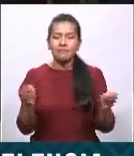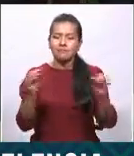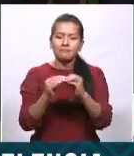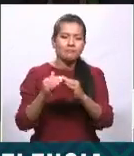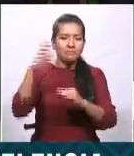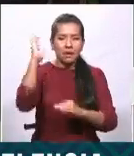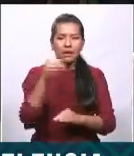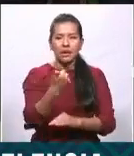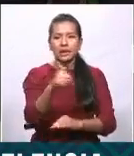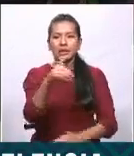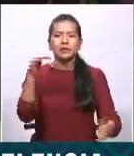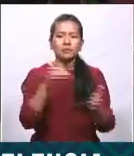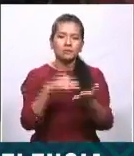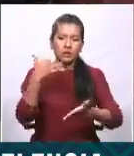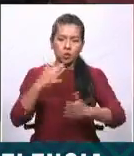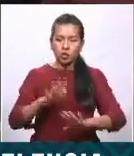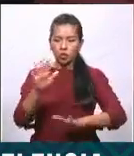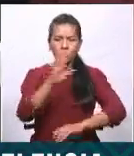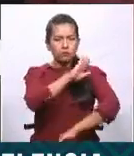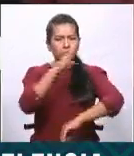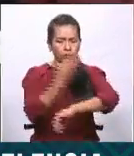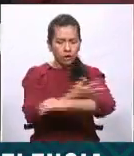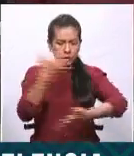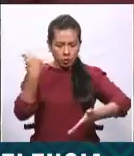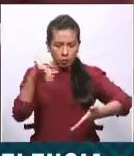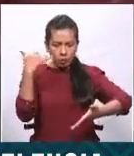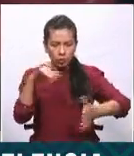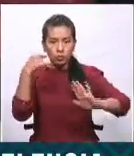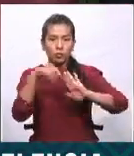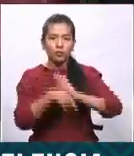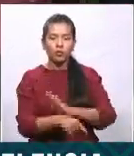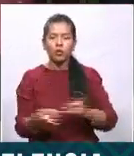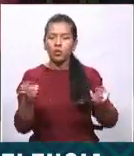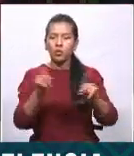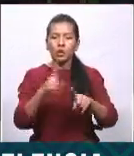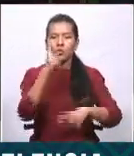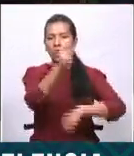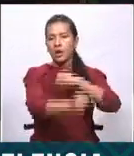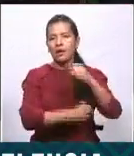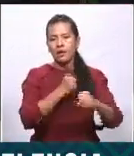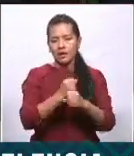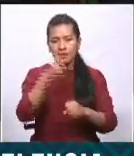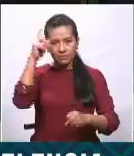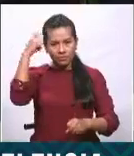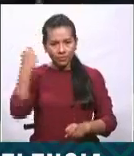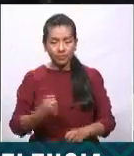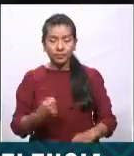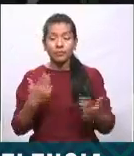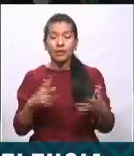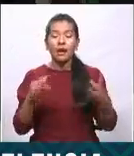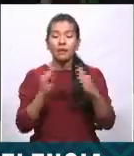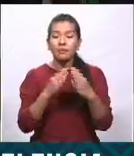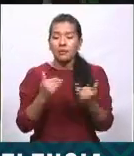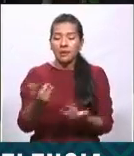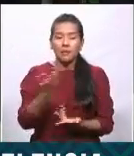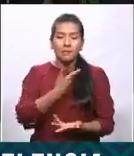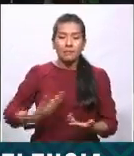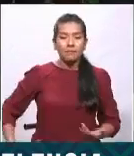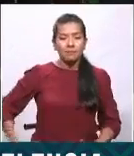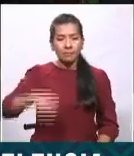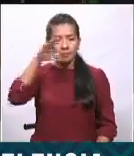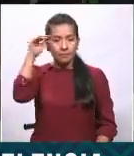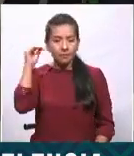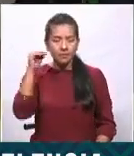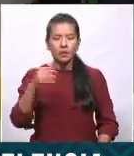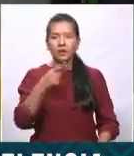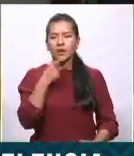sido destacados en sus estudios durante todo el periodo educativo. El presidente del Estado Plurinacional de Bolivia, Luis Arce Catacora,